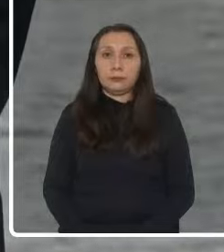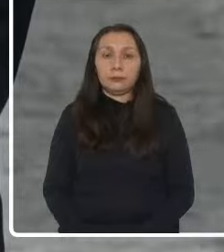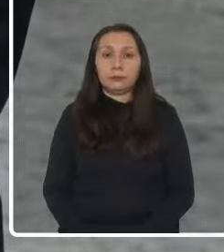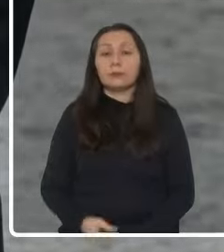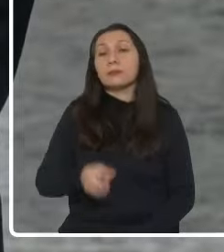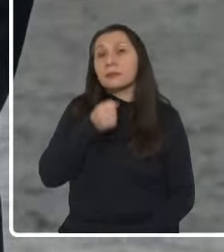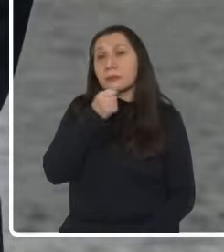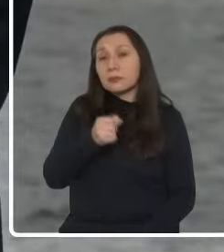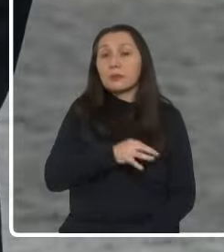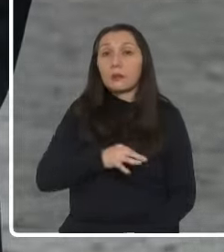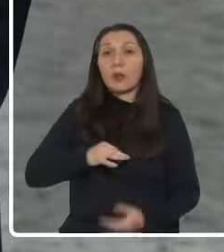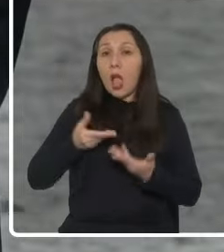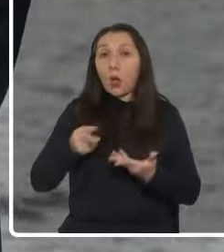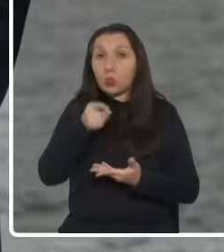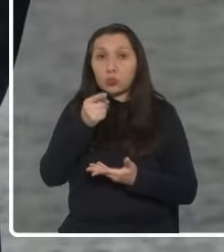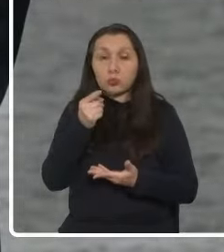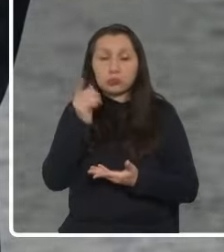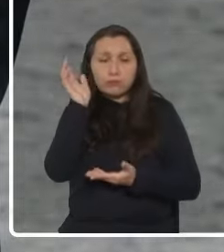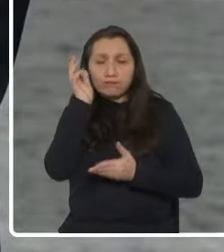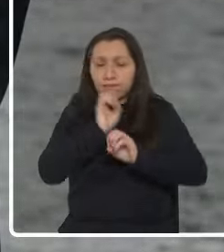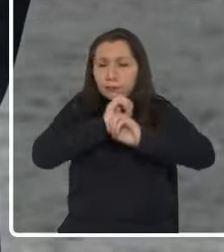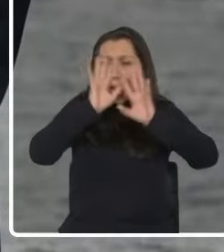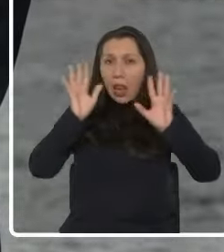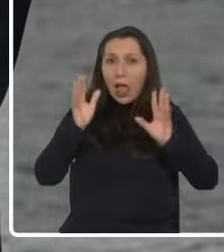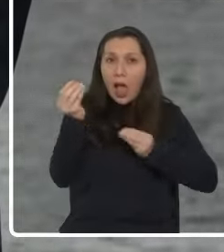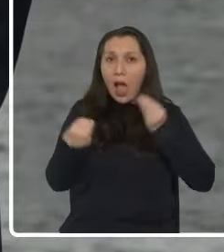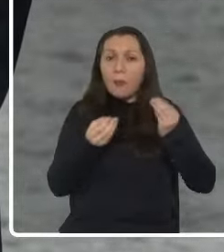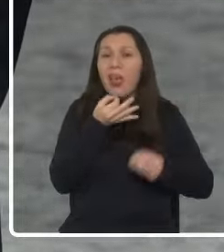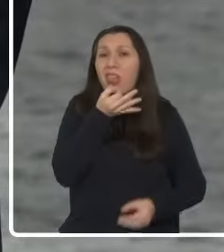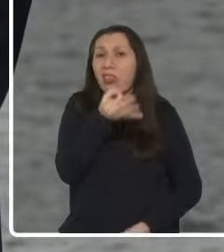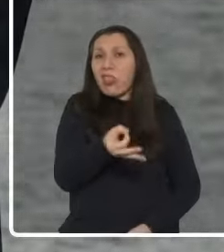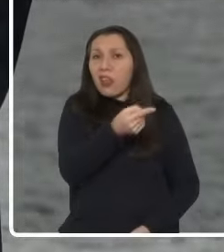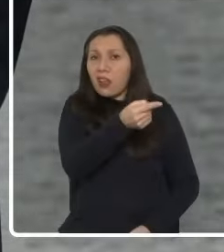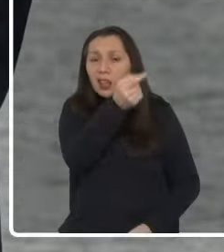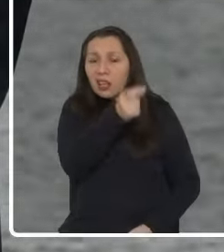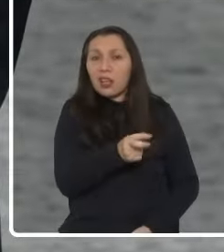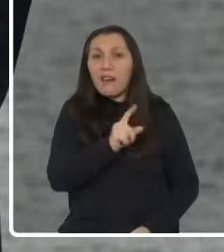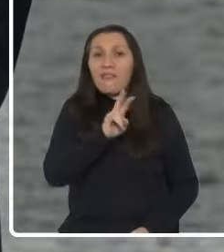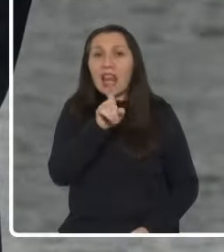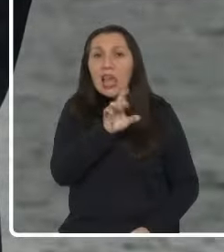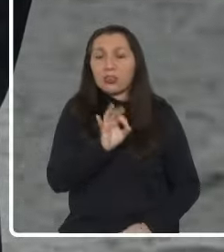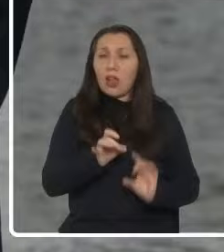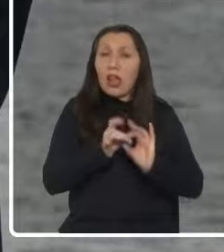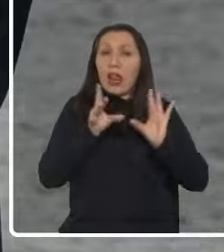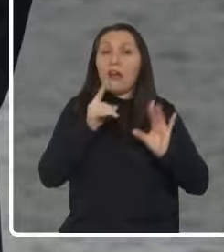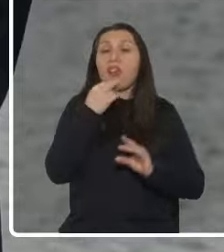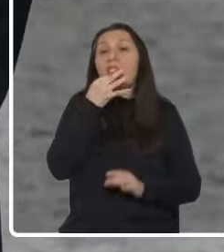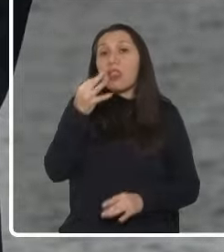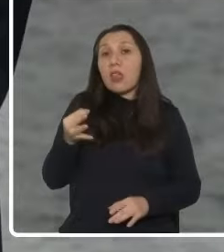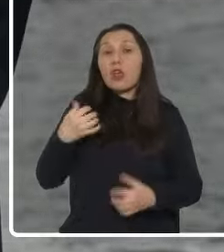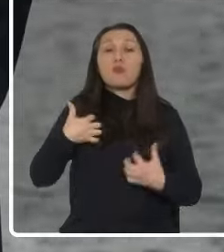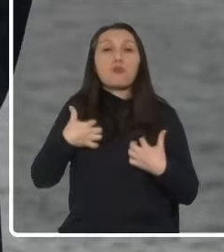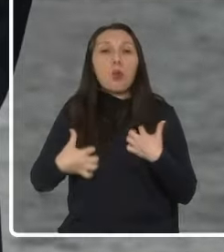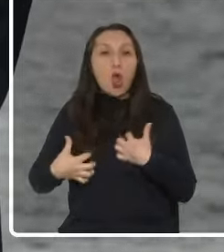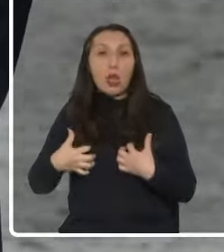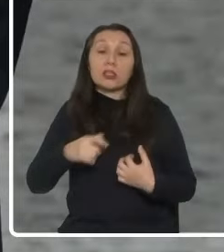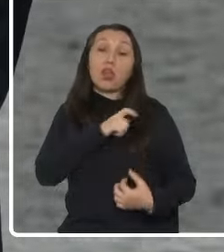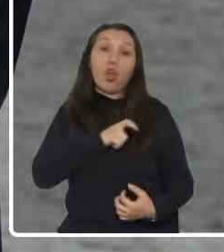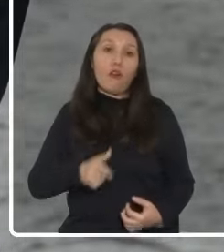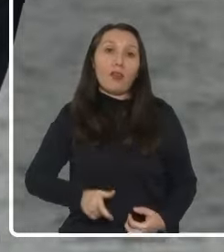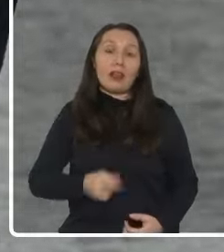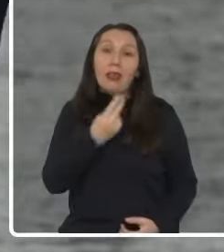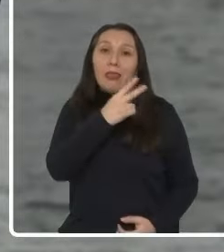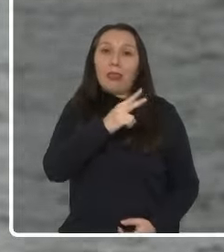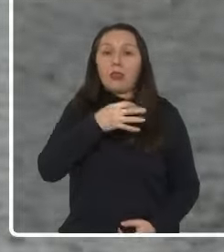Ministro, pero hasta ahora entonces usted no tiene claridad respecto a las declaraciones de Velasco y si los considera grave, porque se habla de que ha habido molestia en el gobierno a propósito de